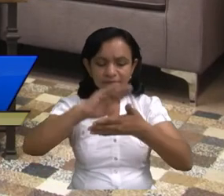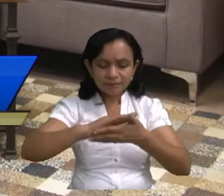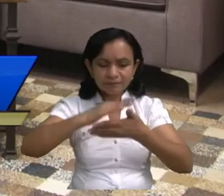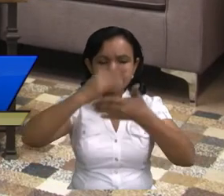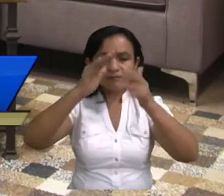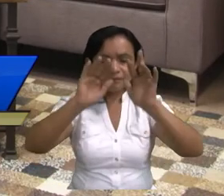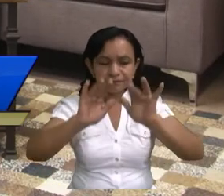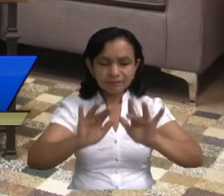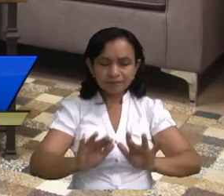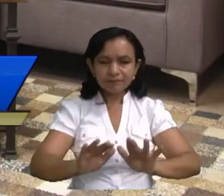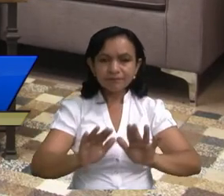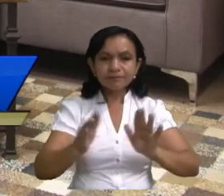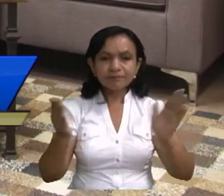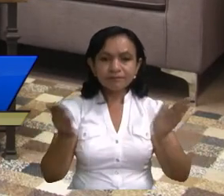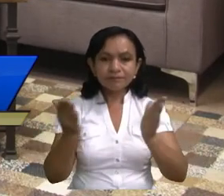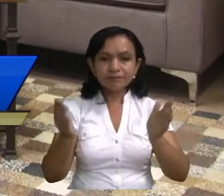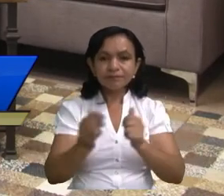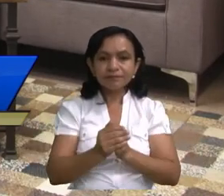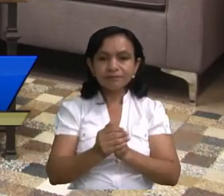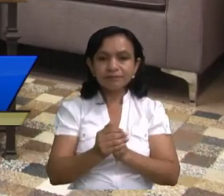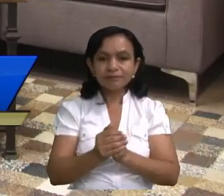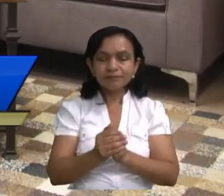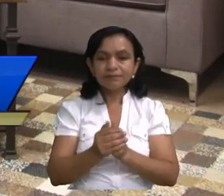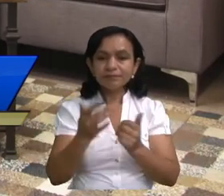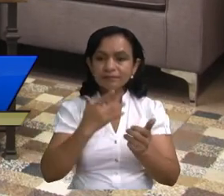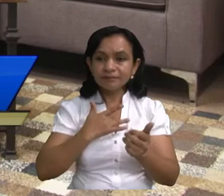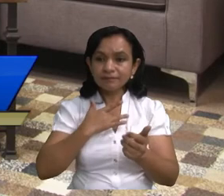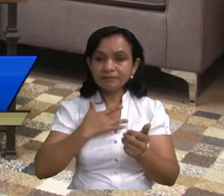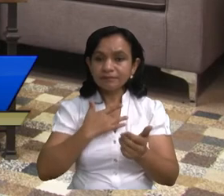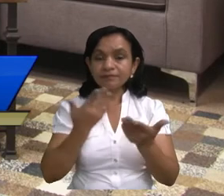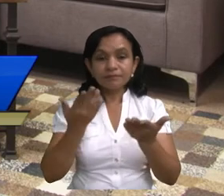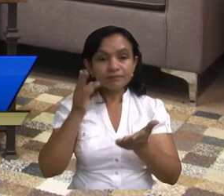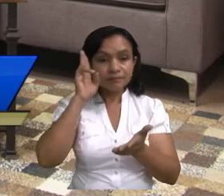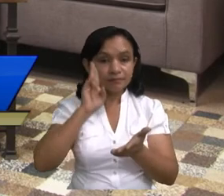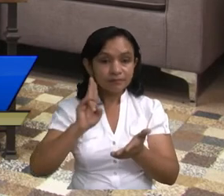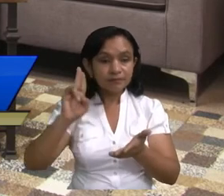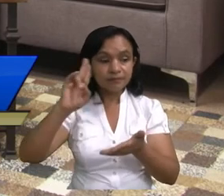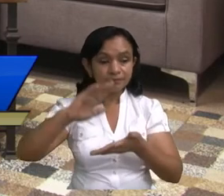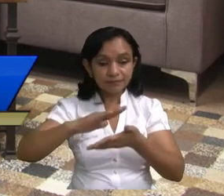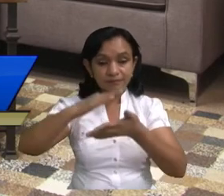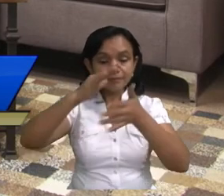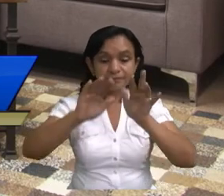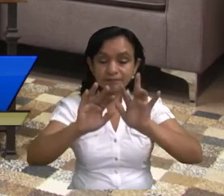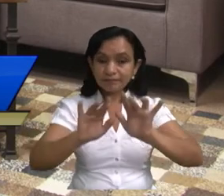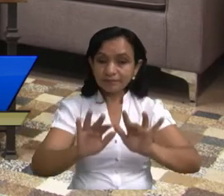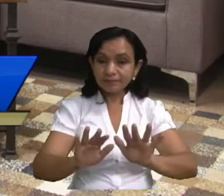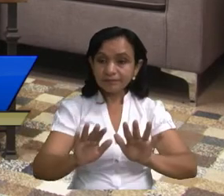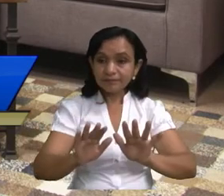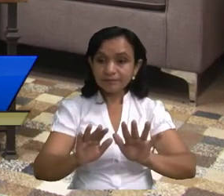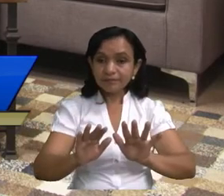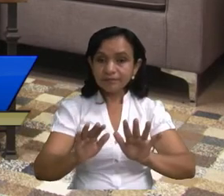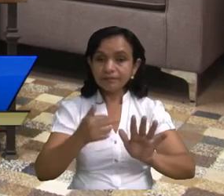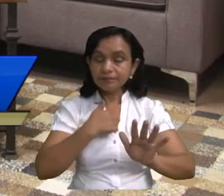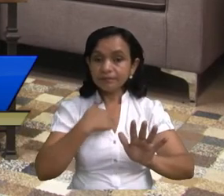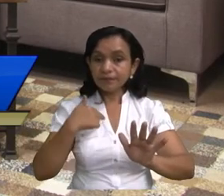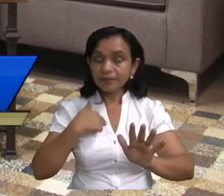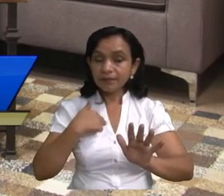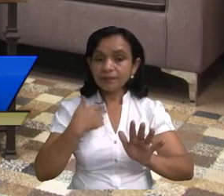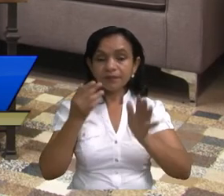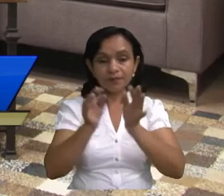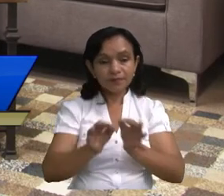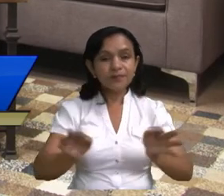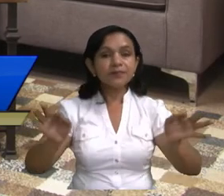universidad abierta. Le hago la pregunta para conocer, sí, también los requisitos. Sí, porque la universidad abierta en línea también está jugando un rol